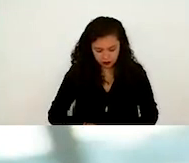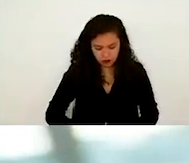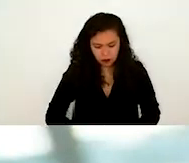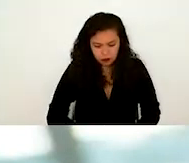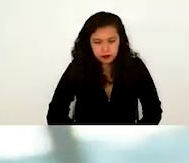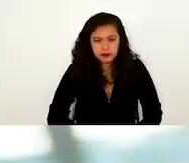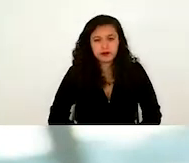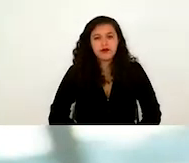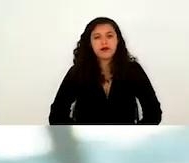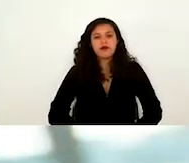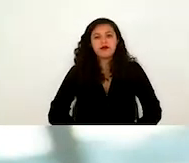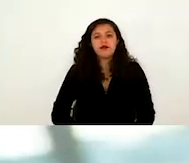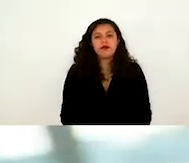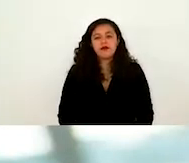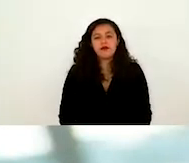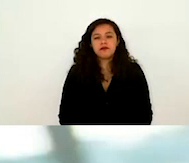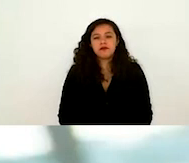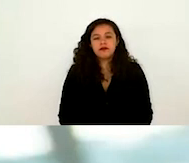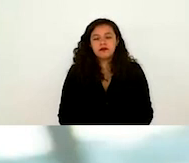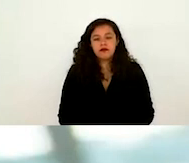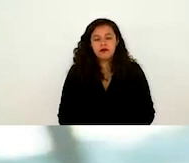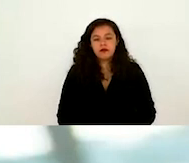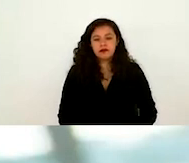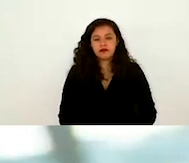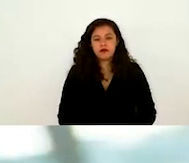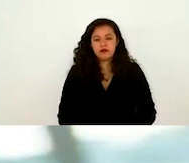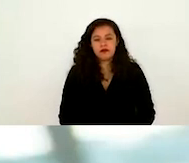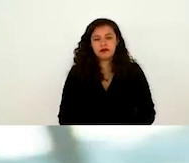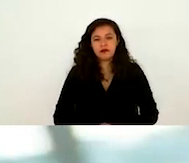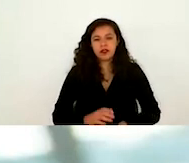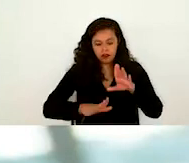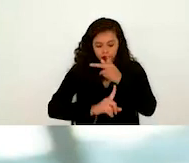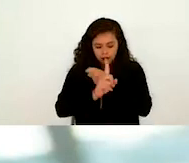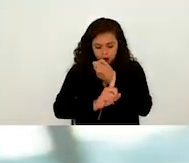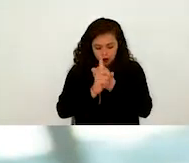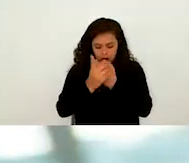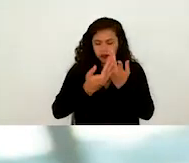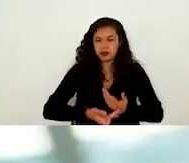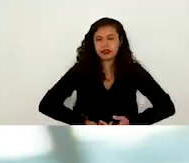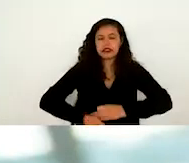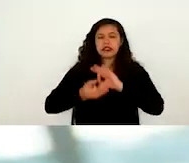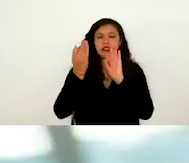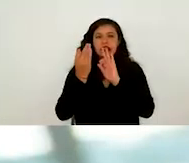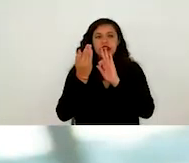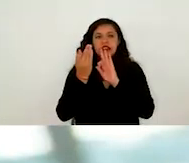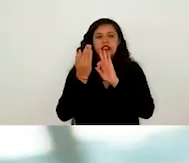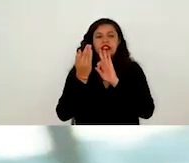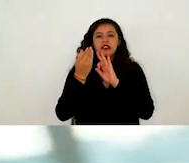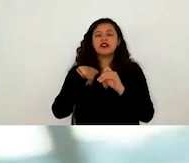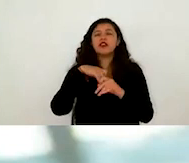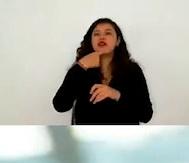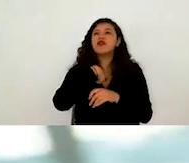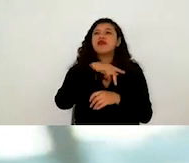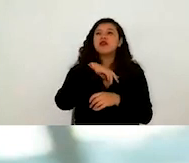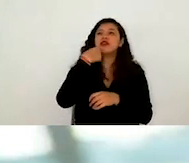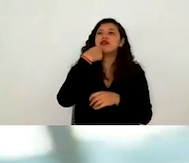cuántas ocasiones se han enfrentado a un conflicto porque no vivimos una instrucción